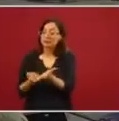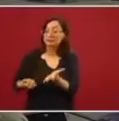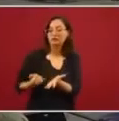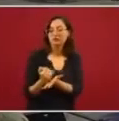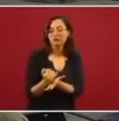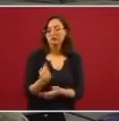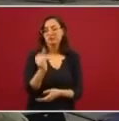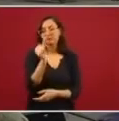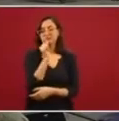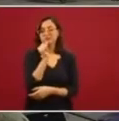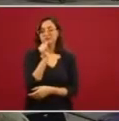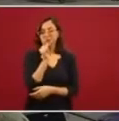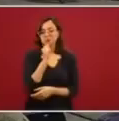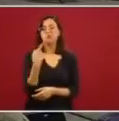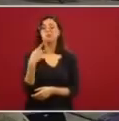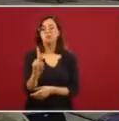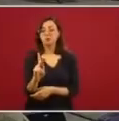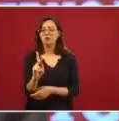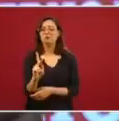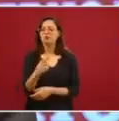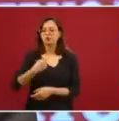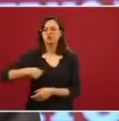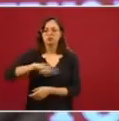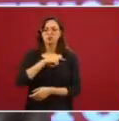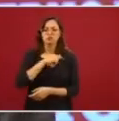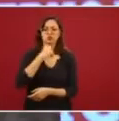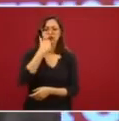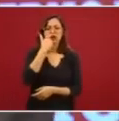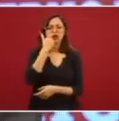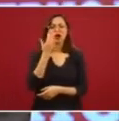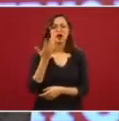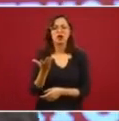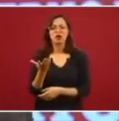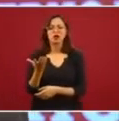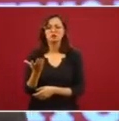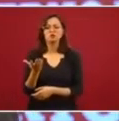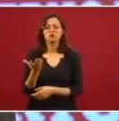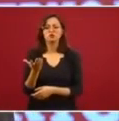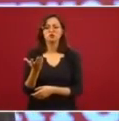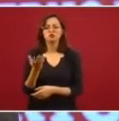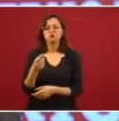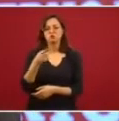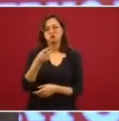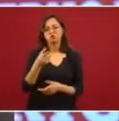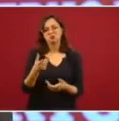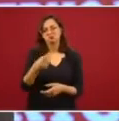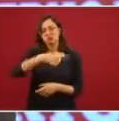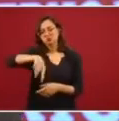todavía lo dejó en claro pero existe la buena disposición por parte de los organizadores